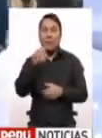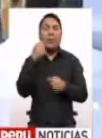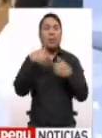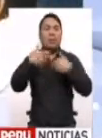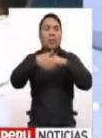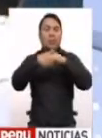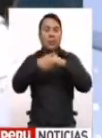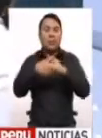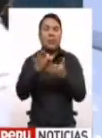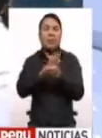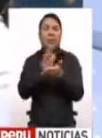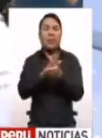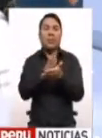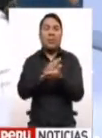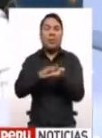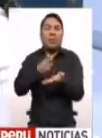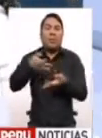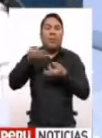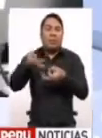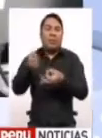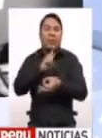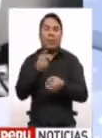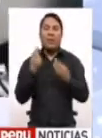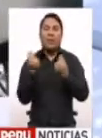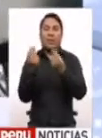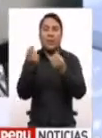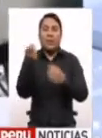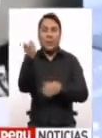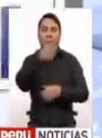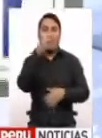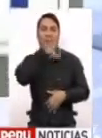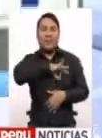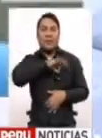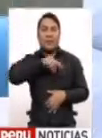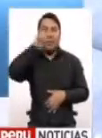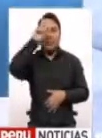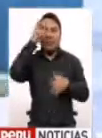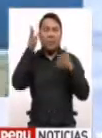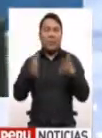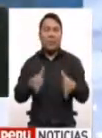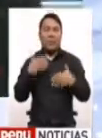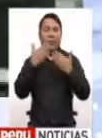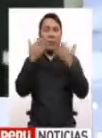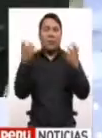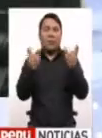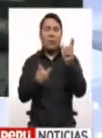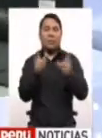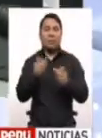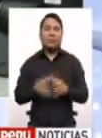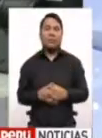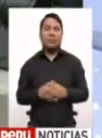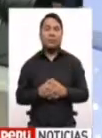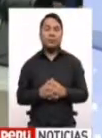los trámites administrativos en beneficio de los ciudadanos ante las instituciones públicas.